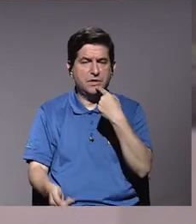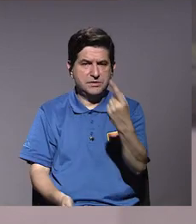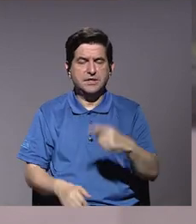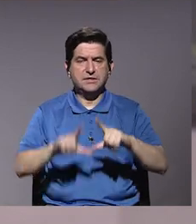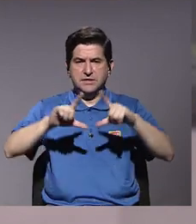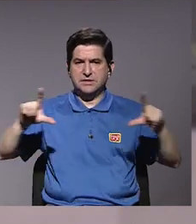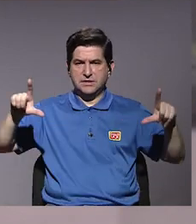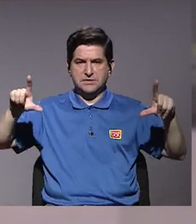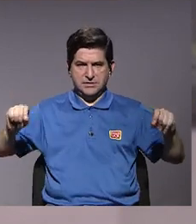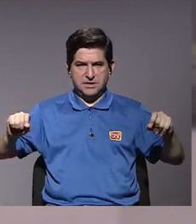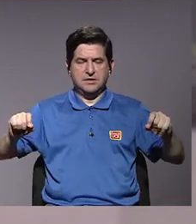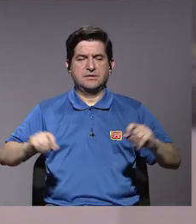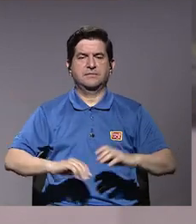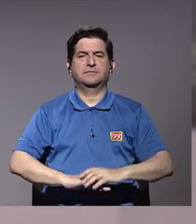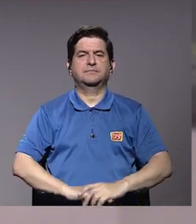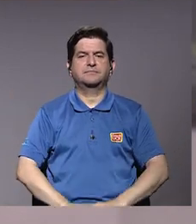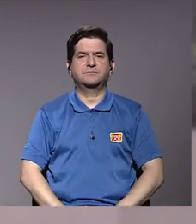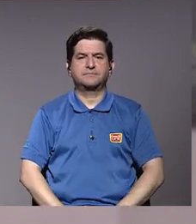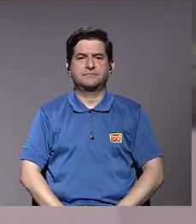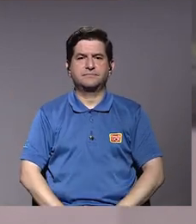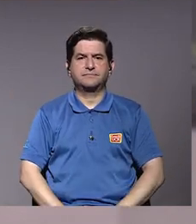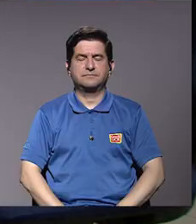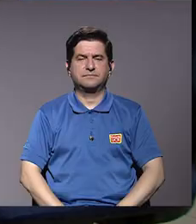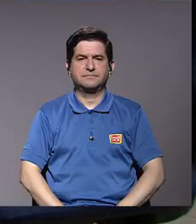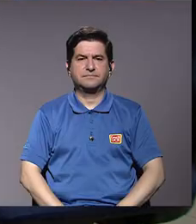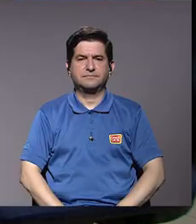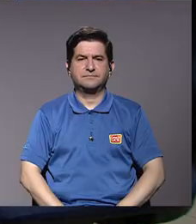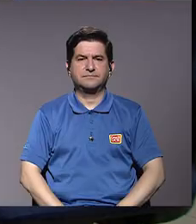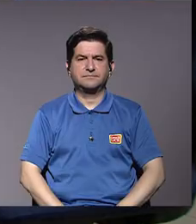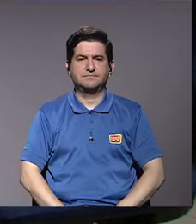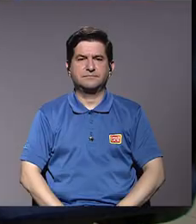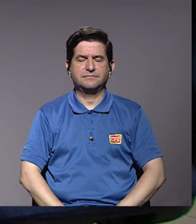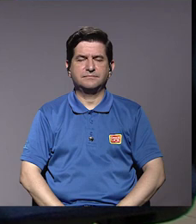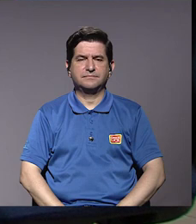electrónico, tal vez voy a mencionarlo. Claro.